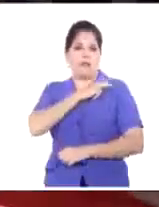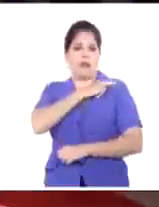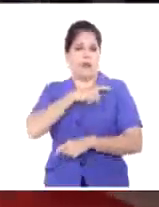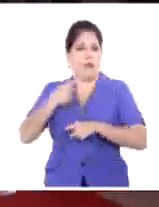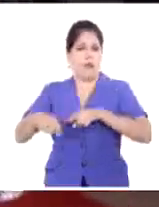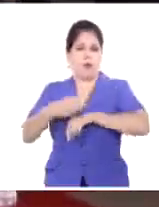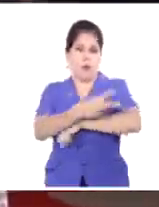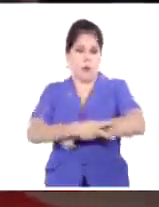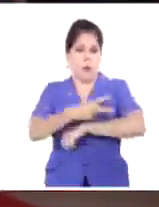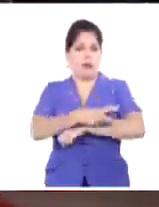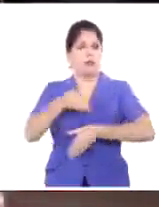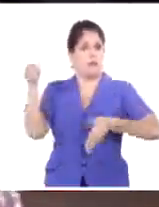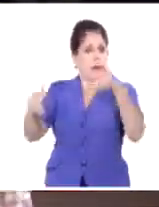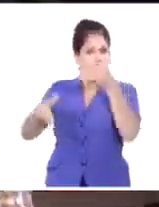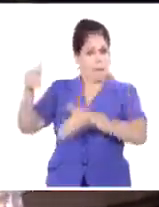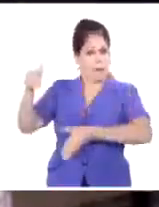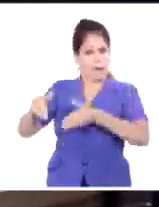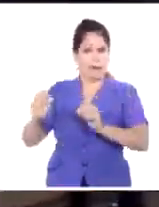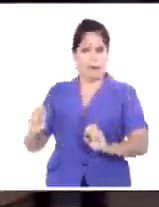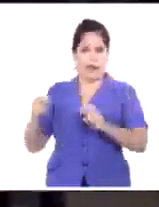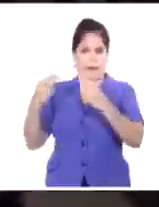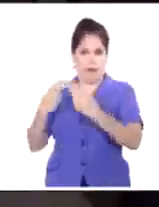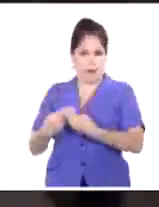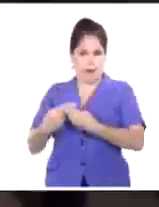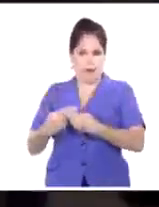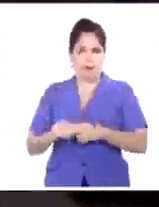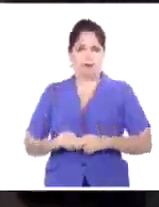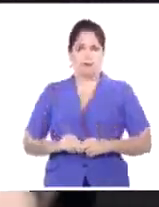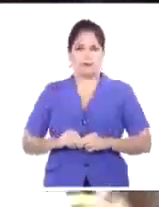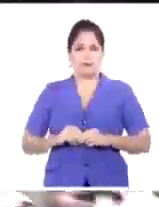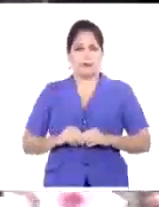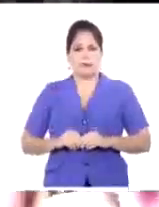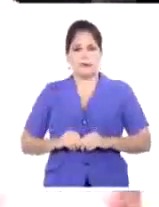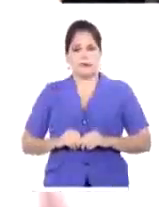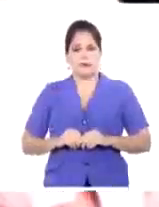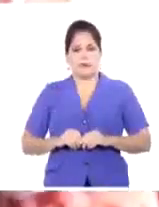países que participan en el foro. Talía González, Canal Cubano de Noticias.